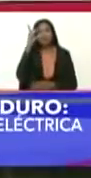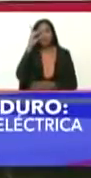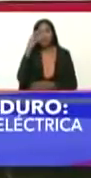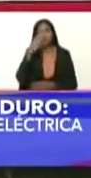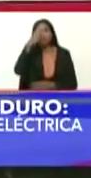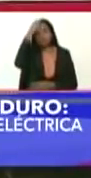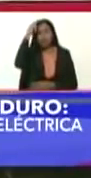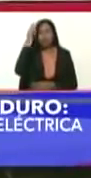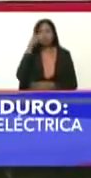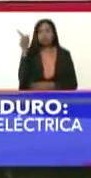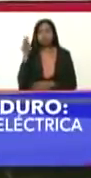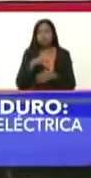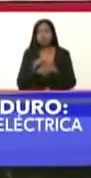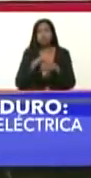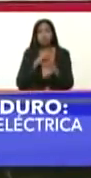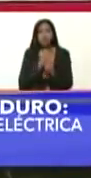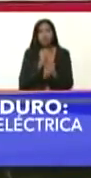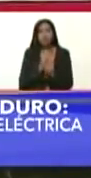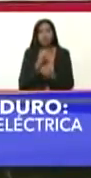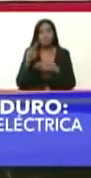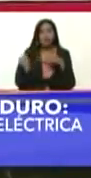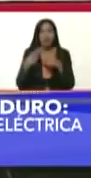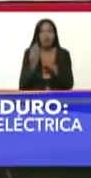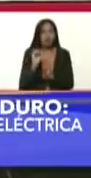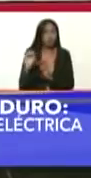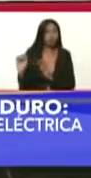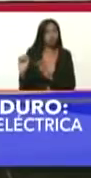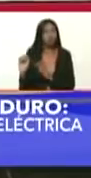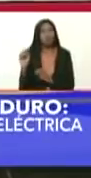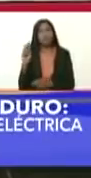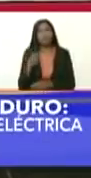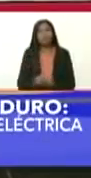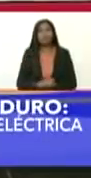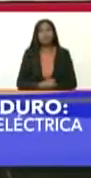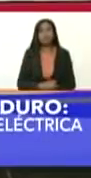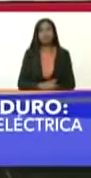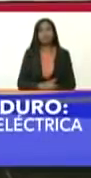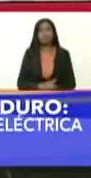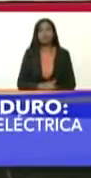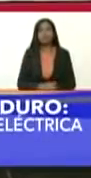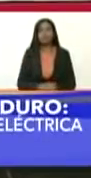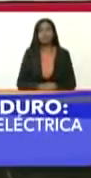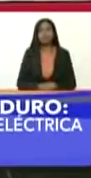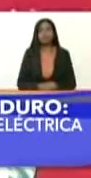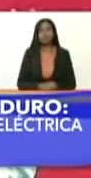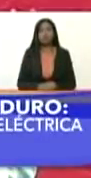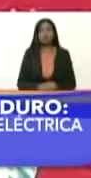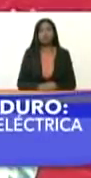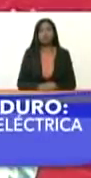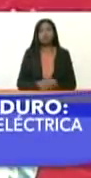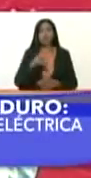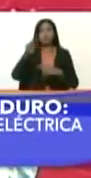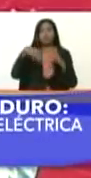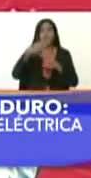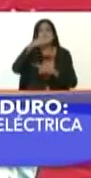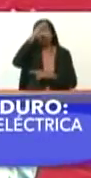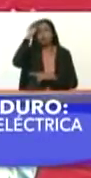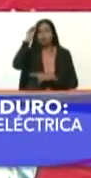Piñate. Burocracia en nuestra empresa. No más burocracia, no más burócrata. Eso es así. No more Trump.